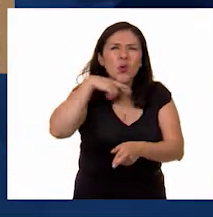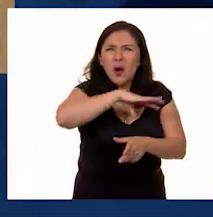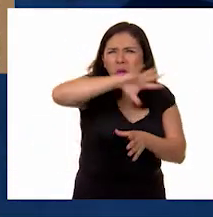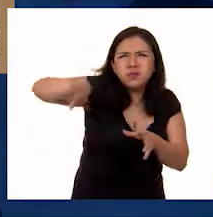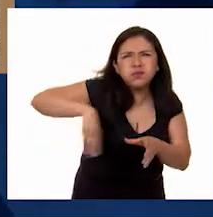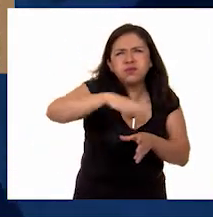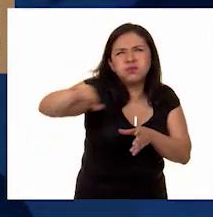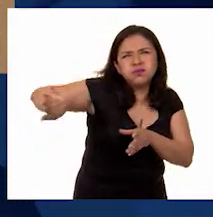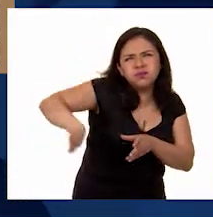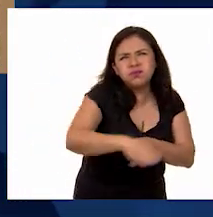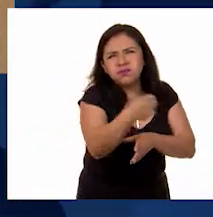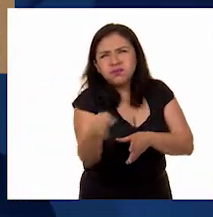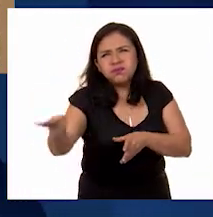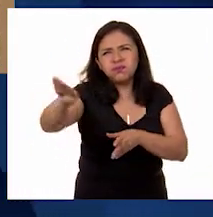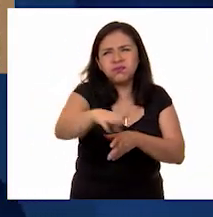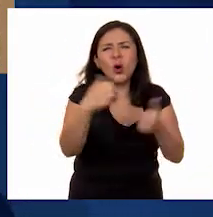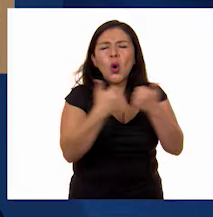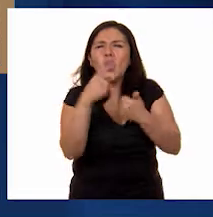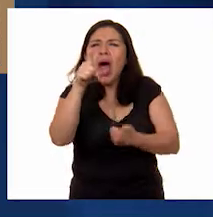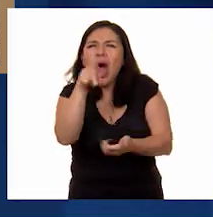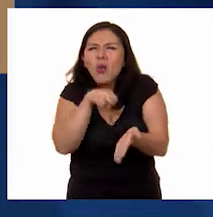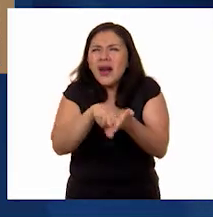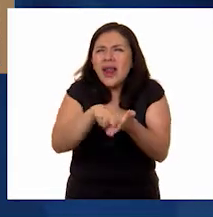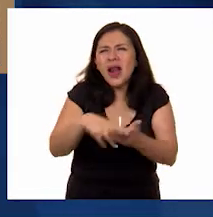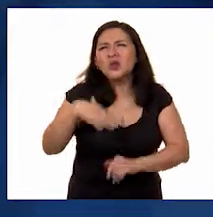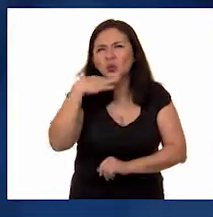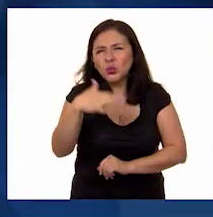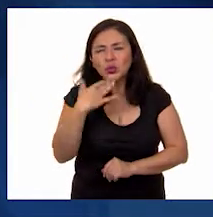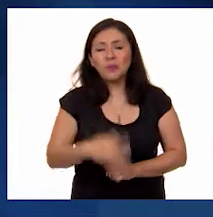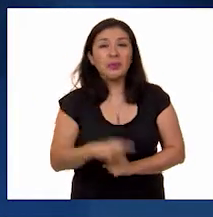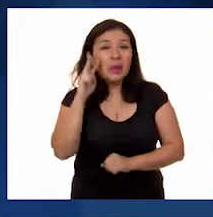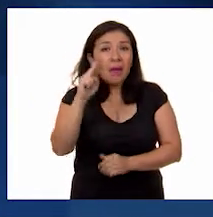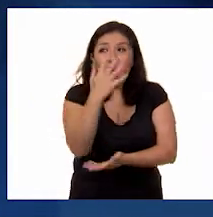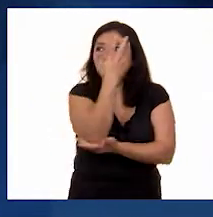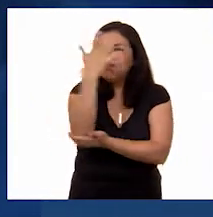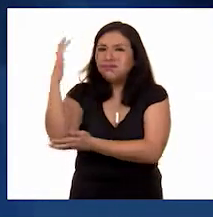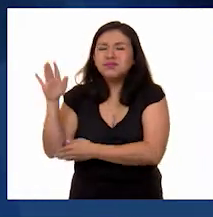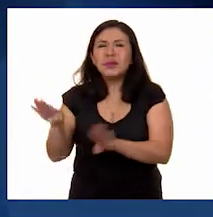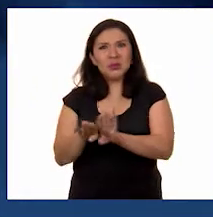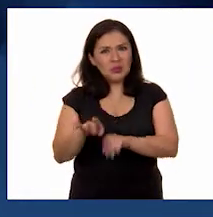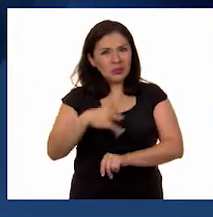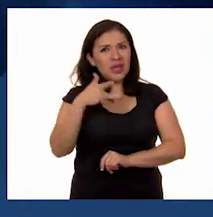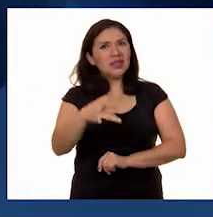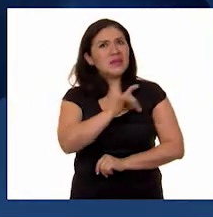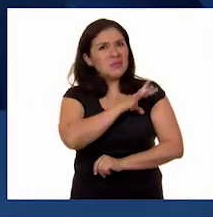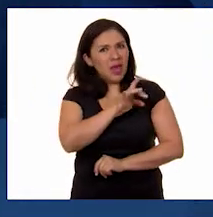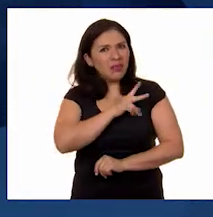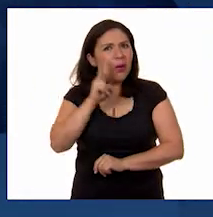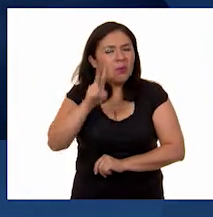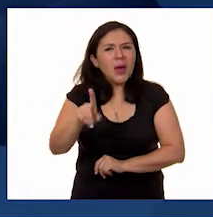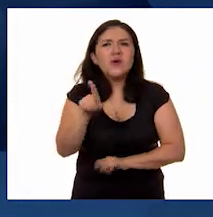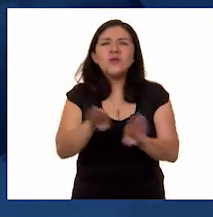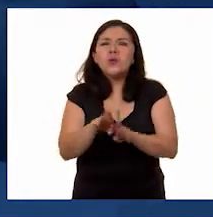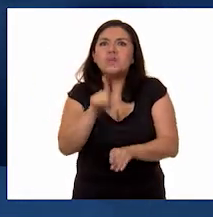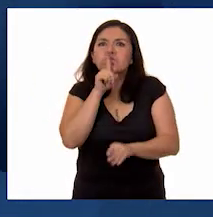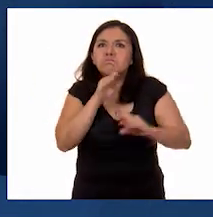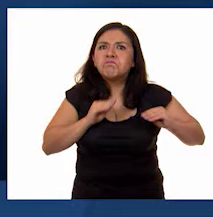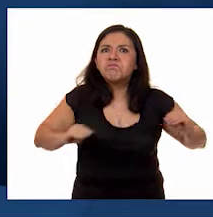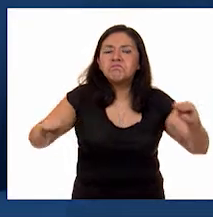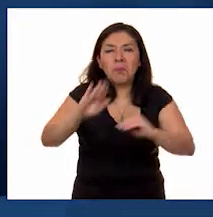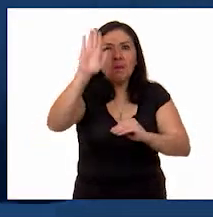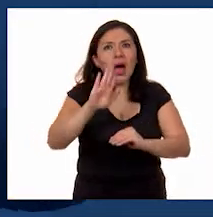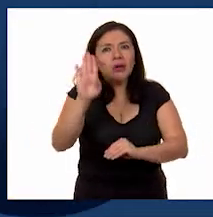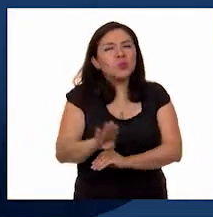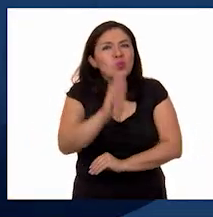en incesantes borbollones de agua fangosa. El paisaje es agresivo y reina en él un silencio de muerte.